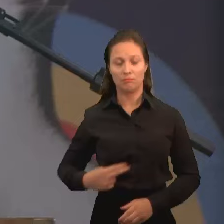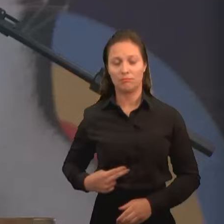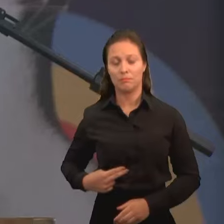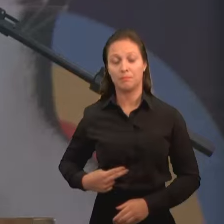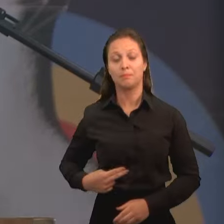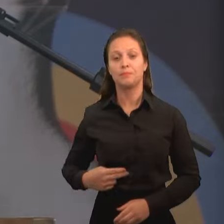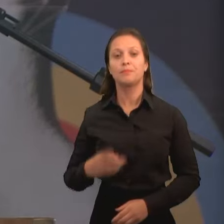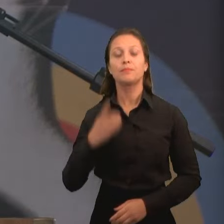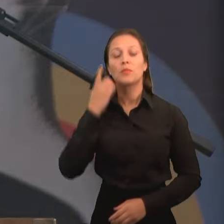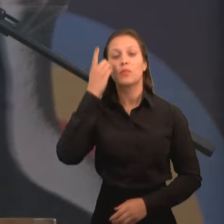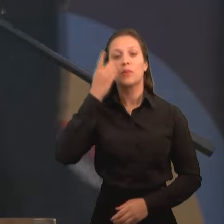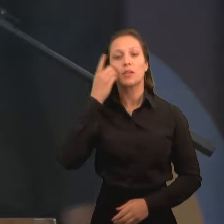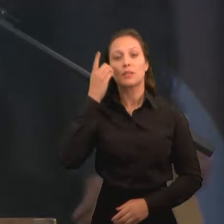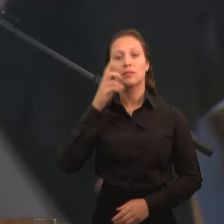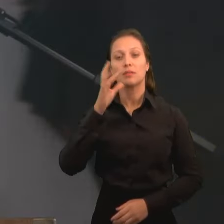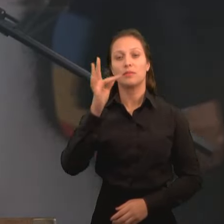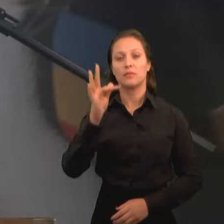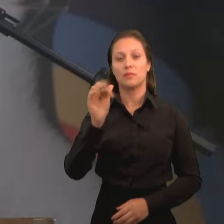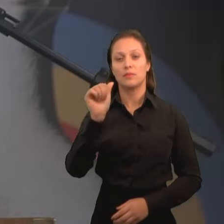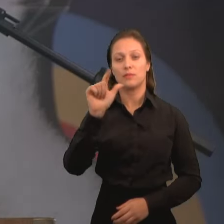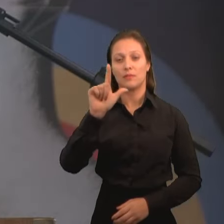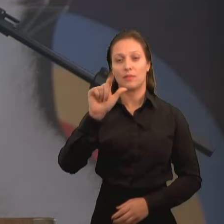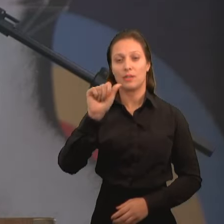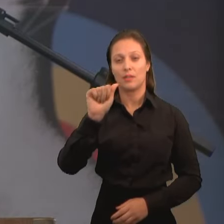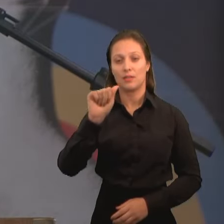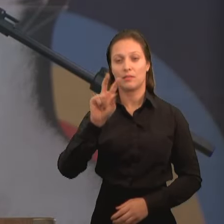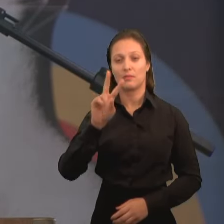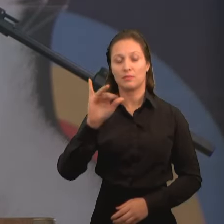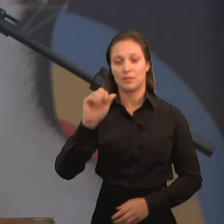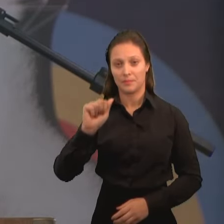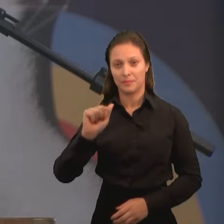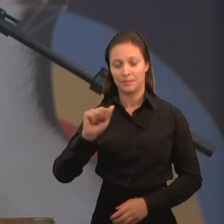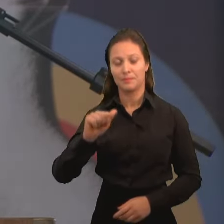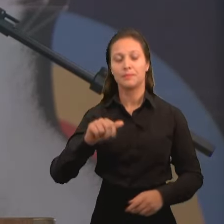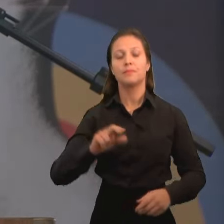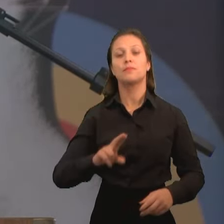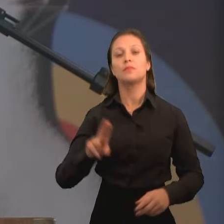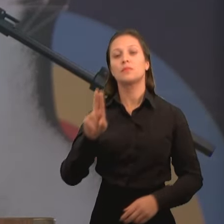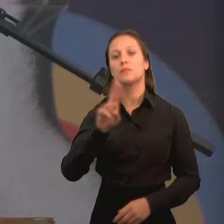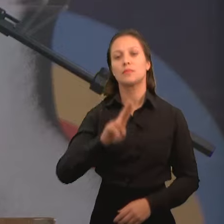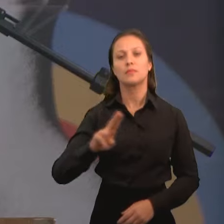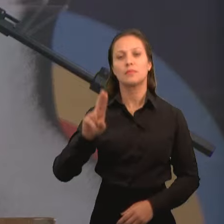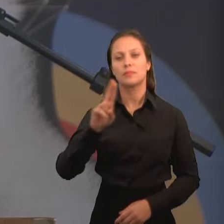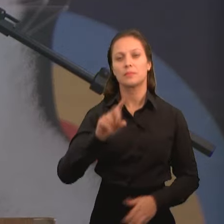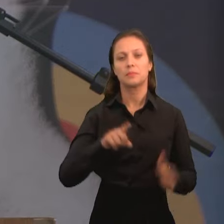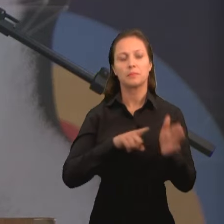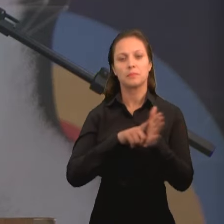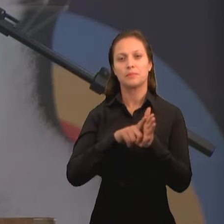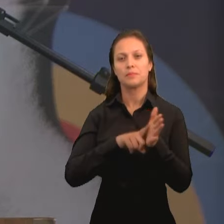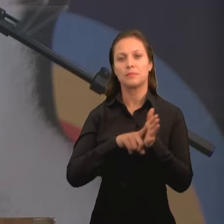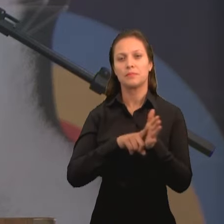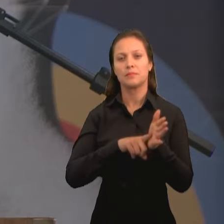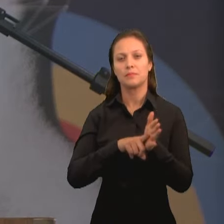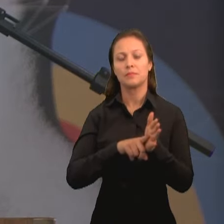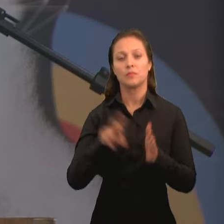la doctora Laura Scherteu, profesora de Derecho del Instituto Brasileño de Enseñanza en Desarrollo e Investigación